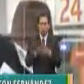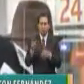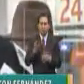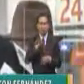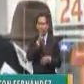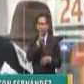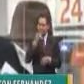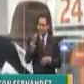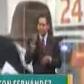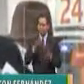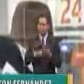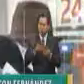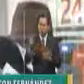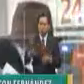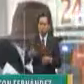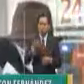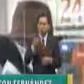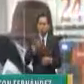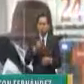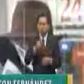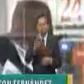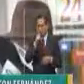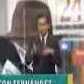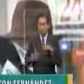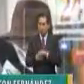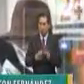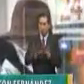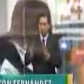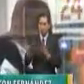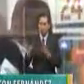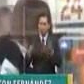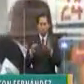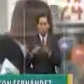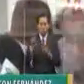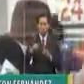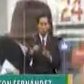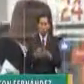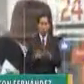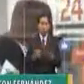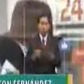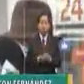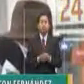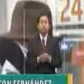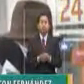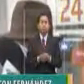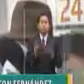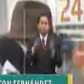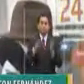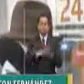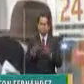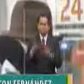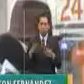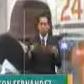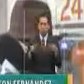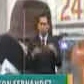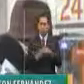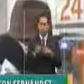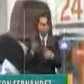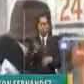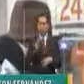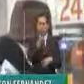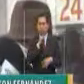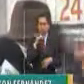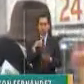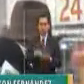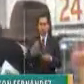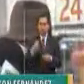parece que el discurso lo han dejado en el gavetero y van a tener que hacer alianzas nomás. Entonces, parece que la realidad le está golpeando muy duro al señor Carlos